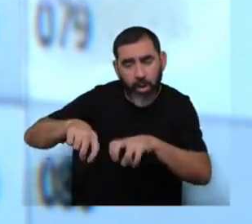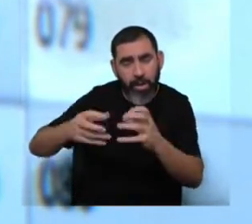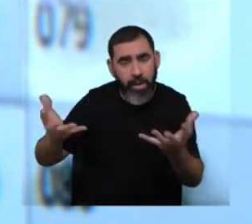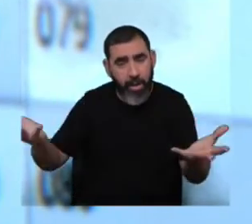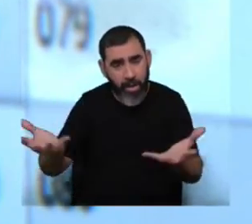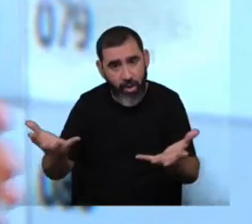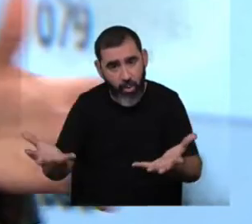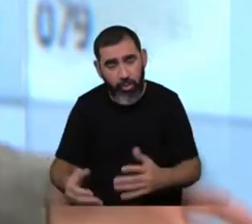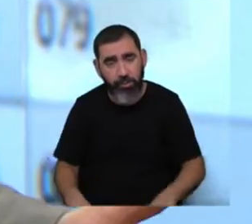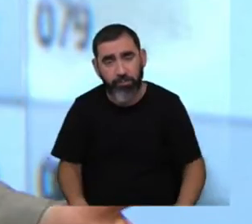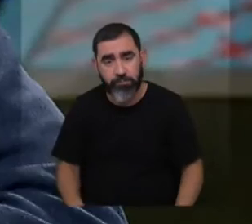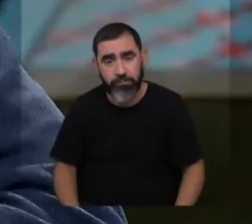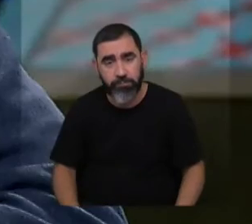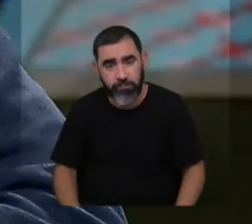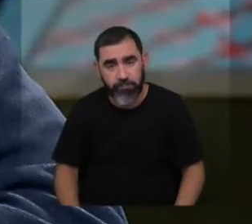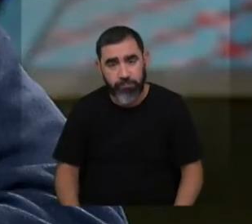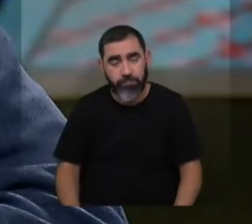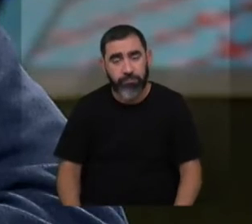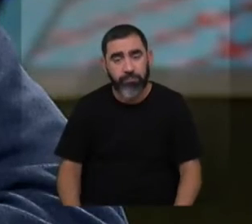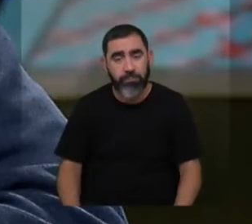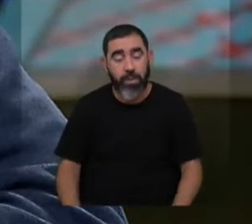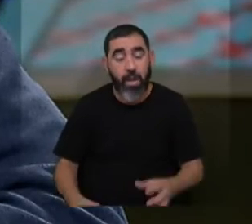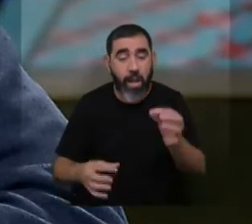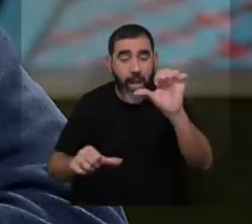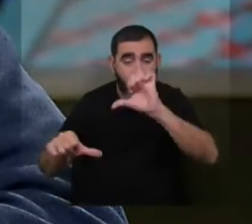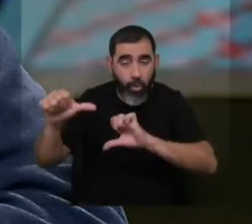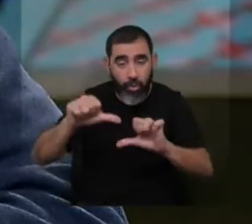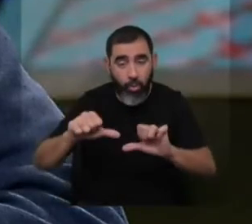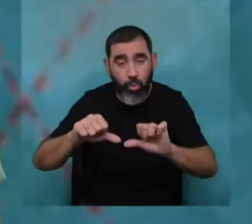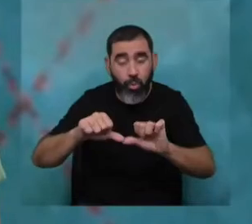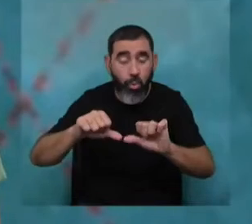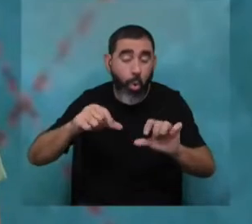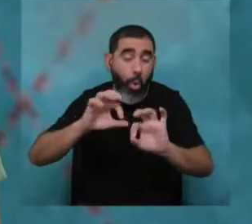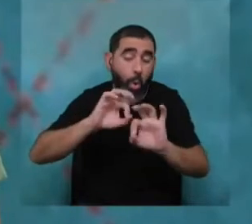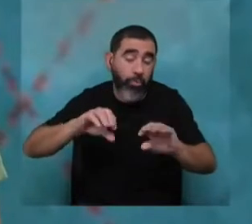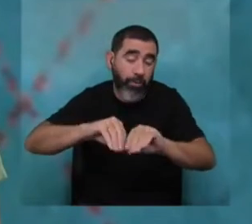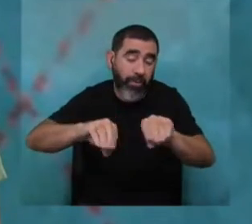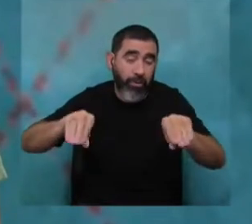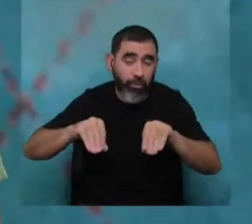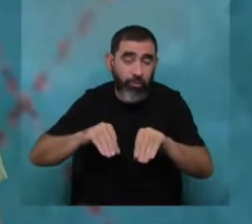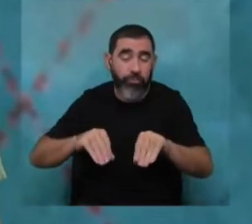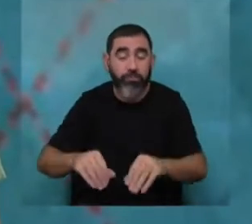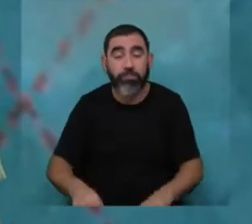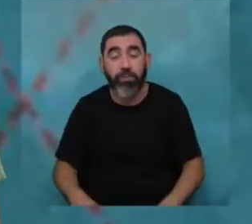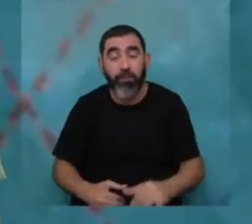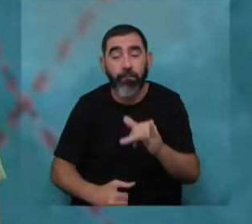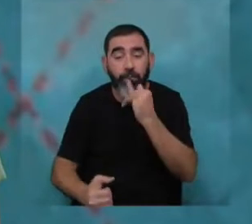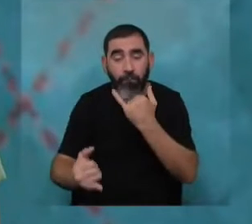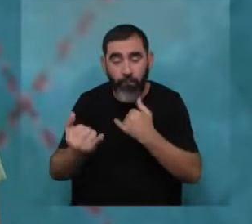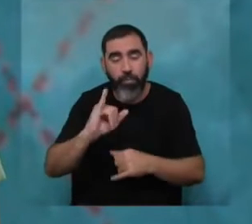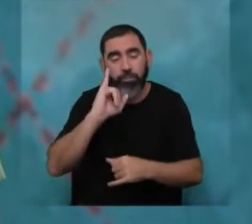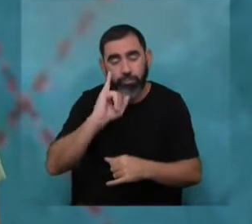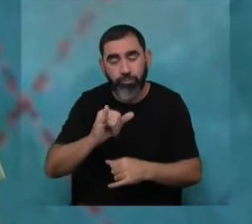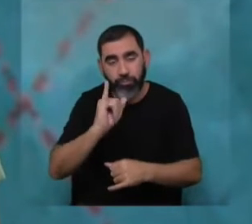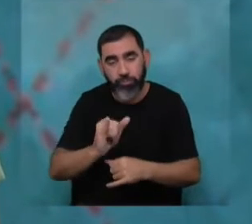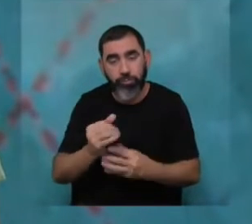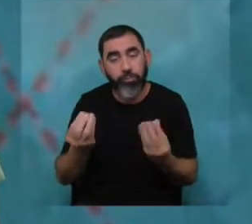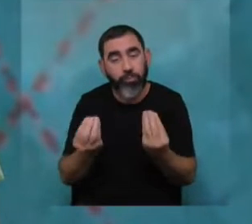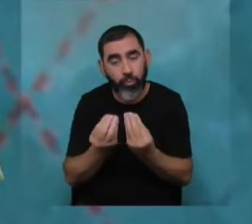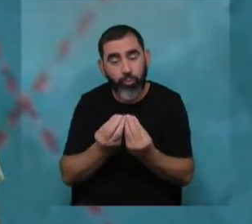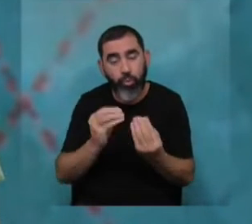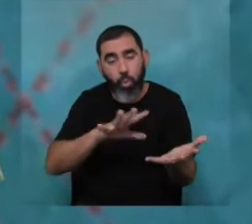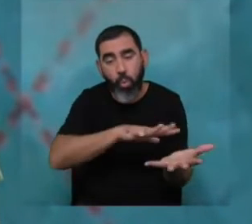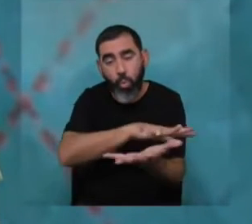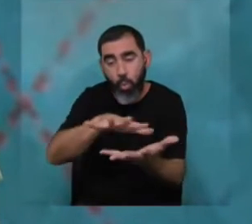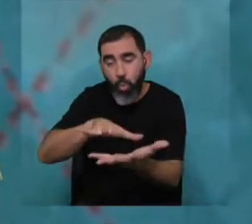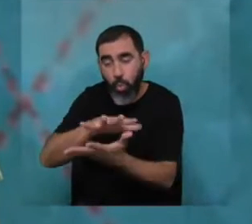este momento, tanto primero en laboratorio y después en terreno. Sí, a nivel de información preliminar, sí, son muchos